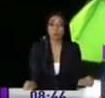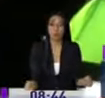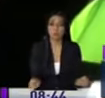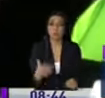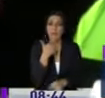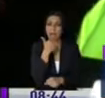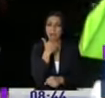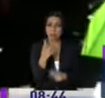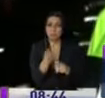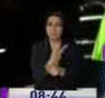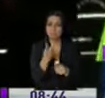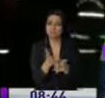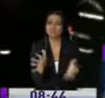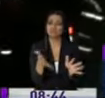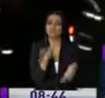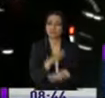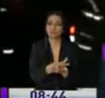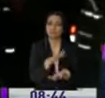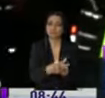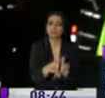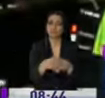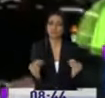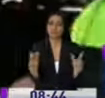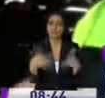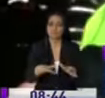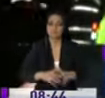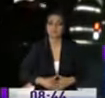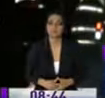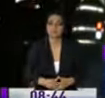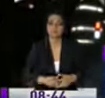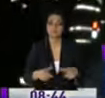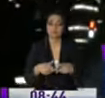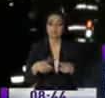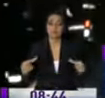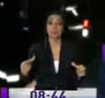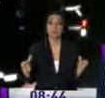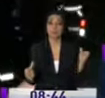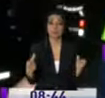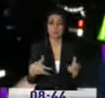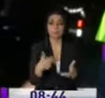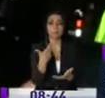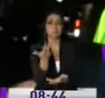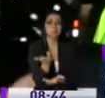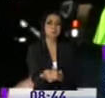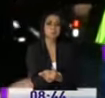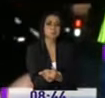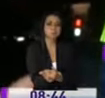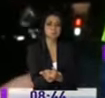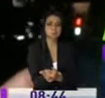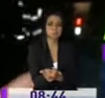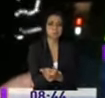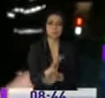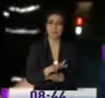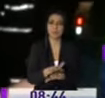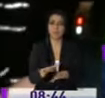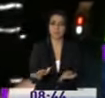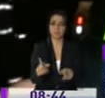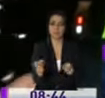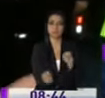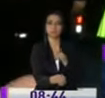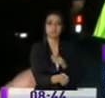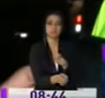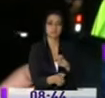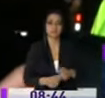alguna explosión del tanquero que se haya precipitado. El vehículo se encuentra con un volcamiento de 2/4, es decir, sobre su